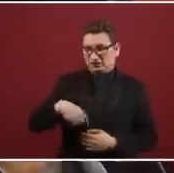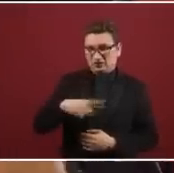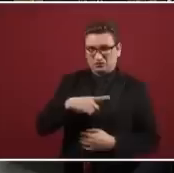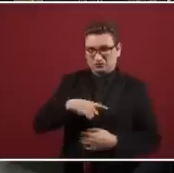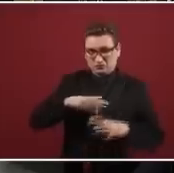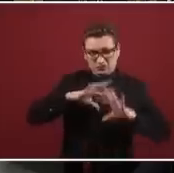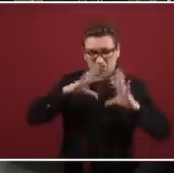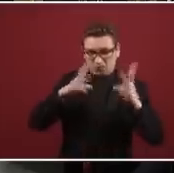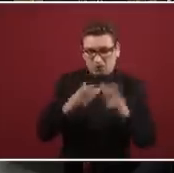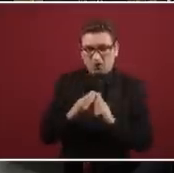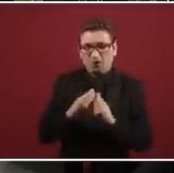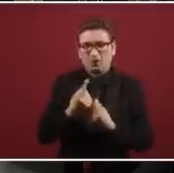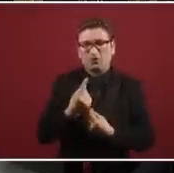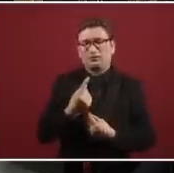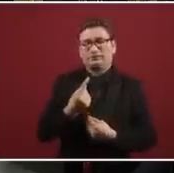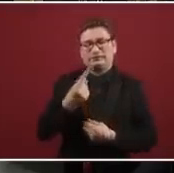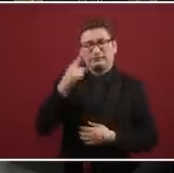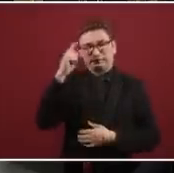esto.